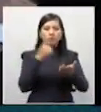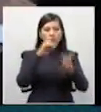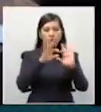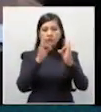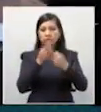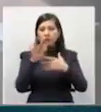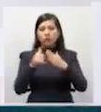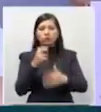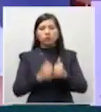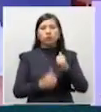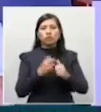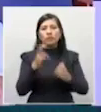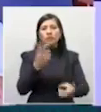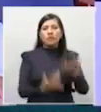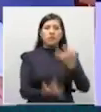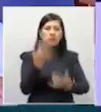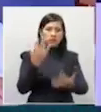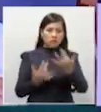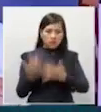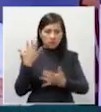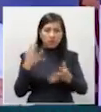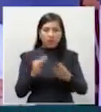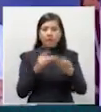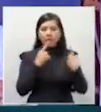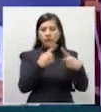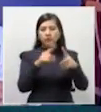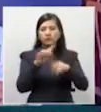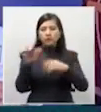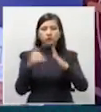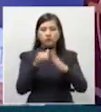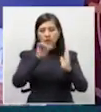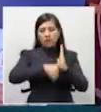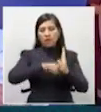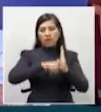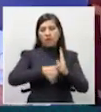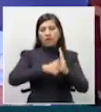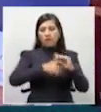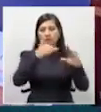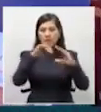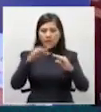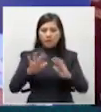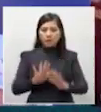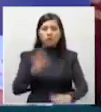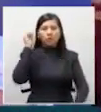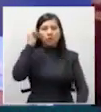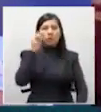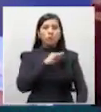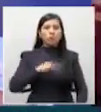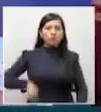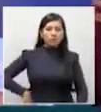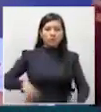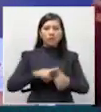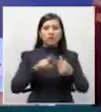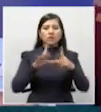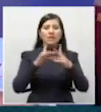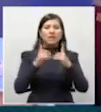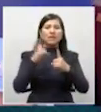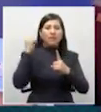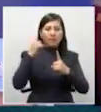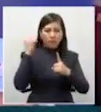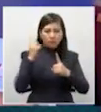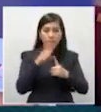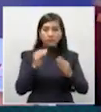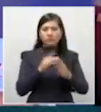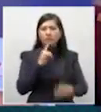incendios. Hemos hecho una evaluación, hemos mandado diferentes notas a diferentes asociaciones de gobiernos municipales, departamentales, si en caso que algún